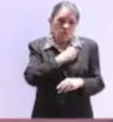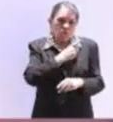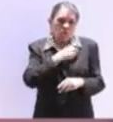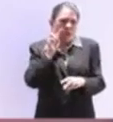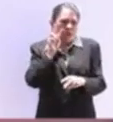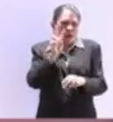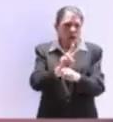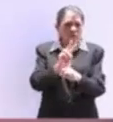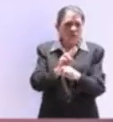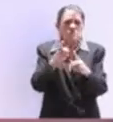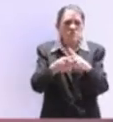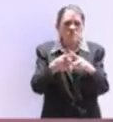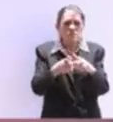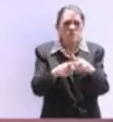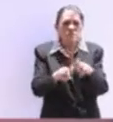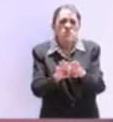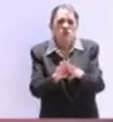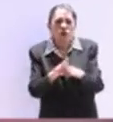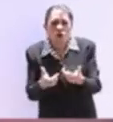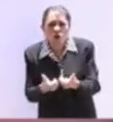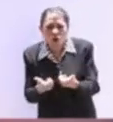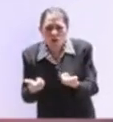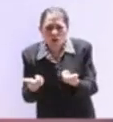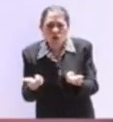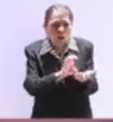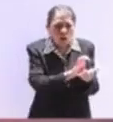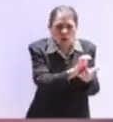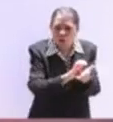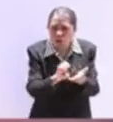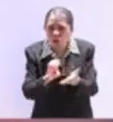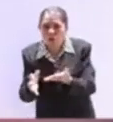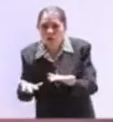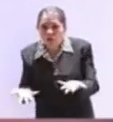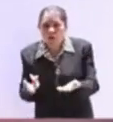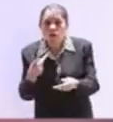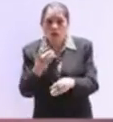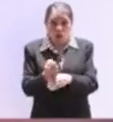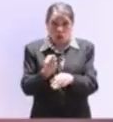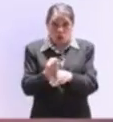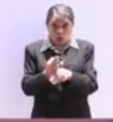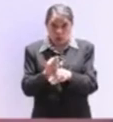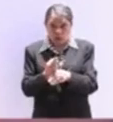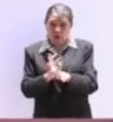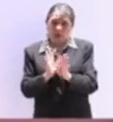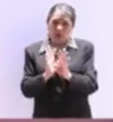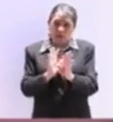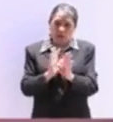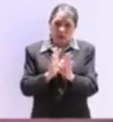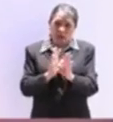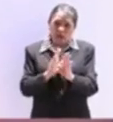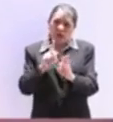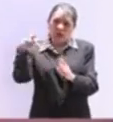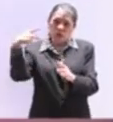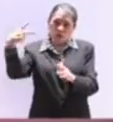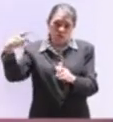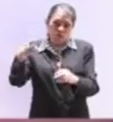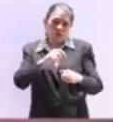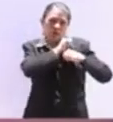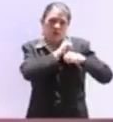pobreza. Como están constituidos en este momento los órganos encargados de